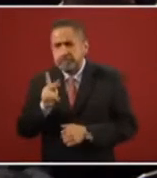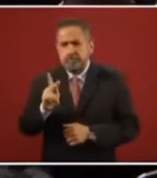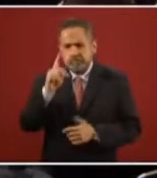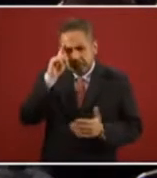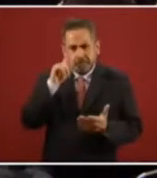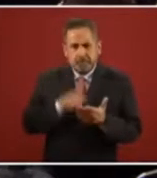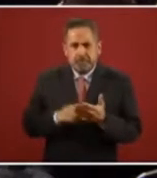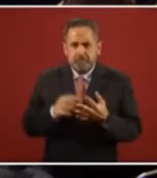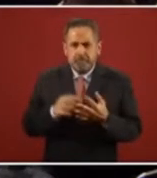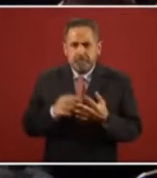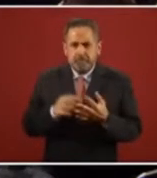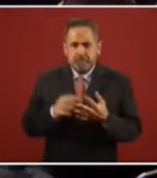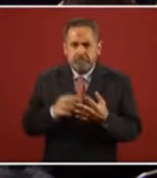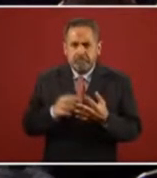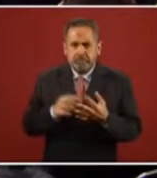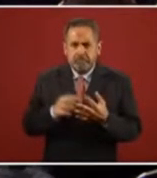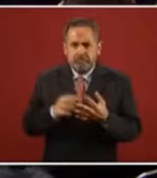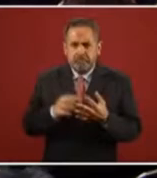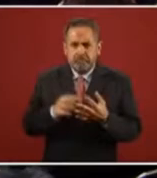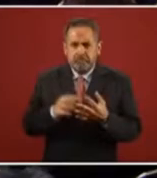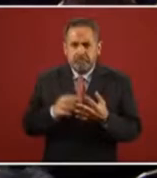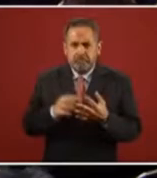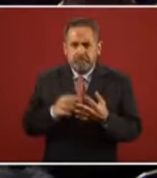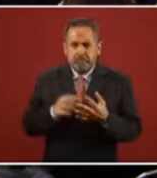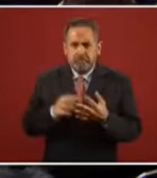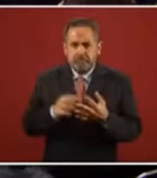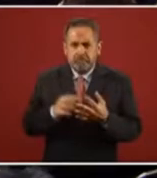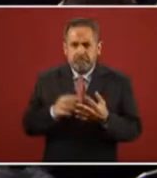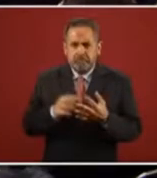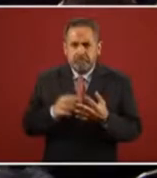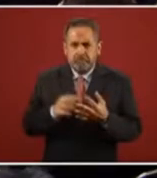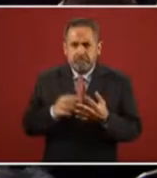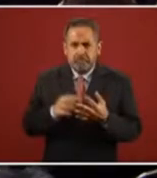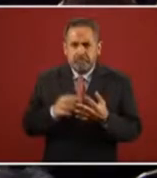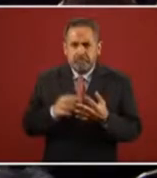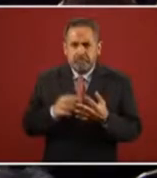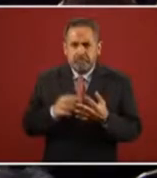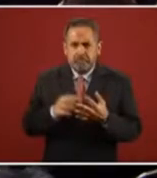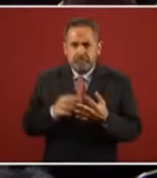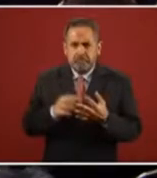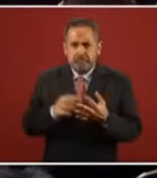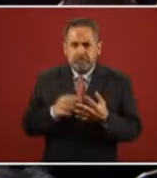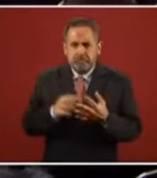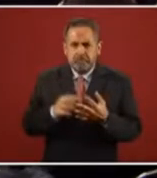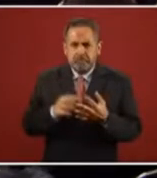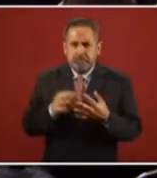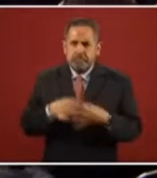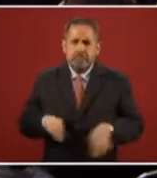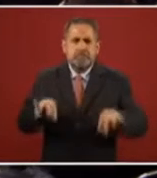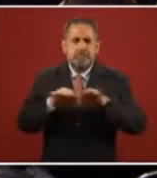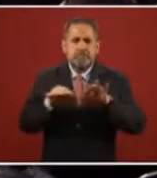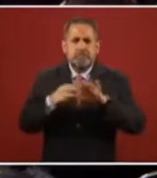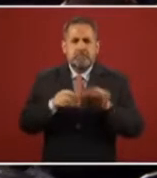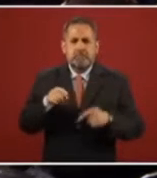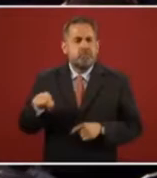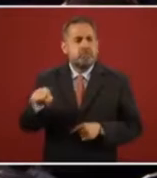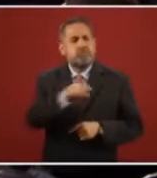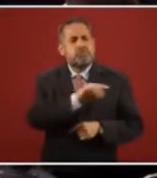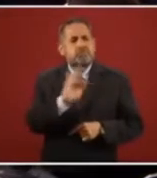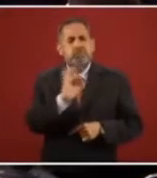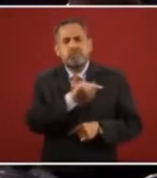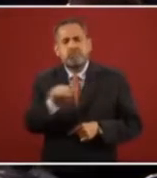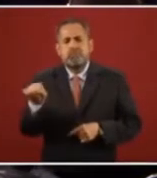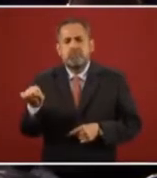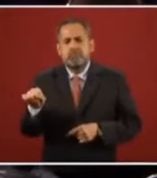creo que si es de alta importancia de prevenir eres hay en formas y perhaps los a lo mejor este